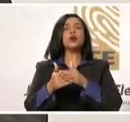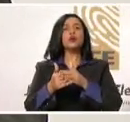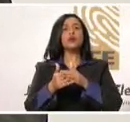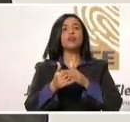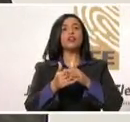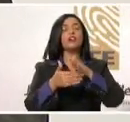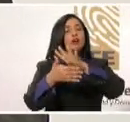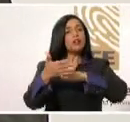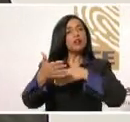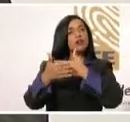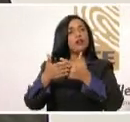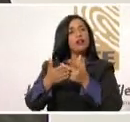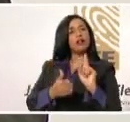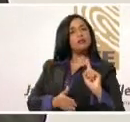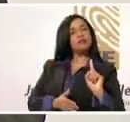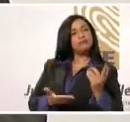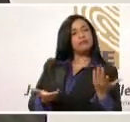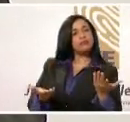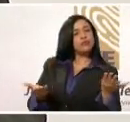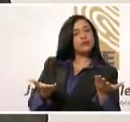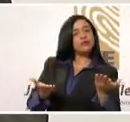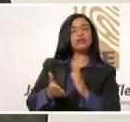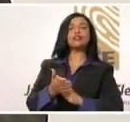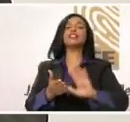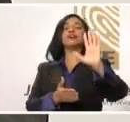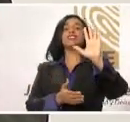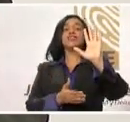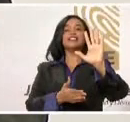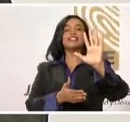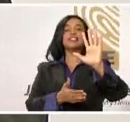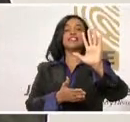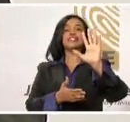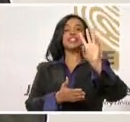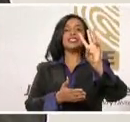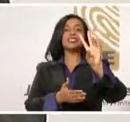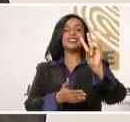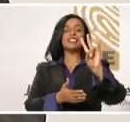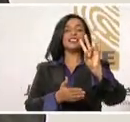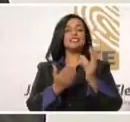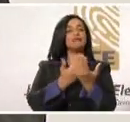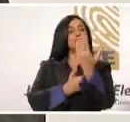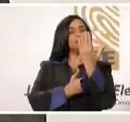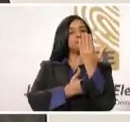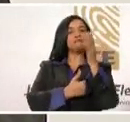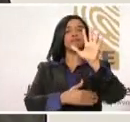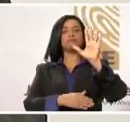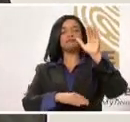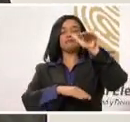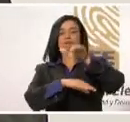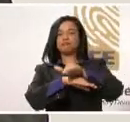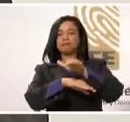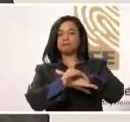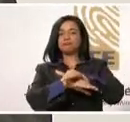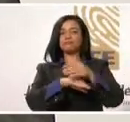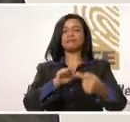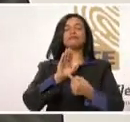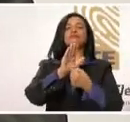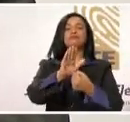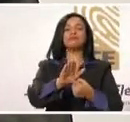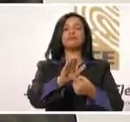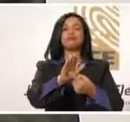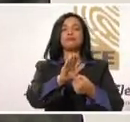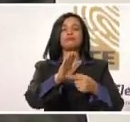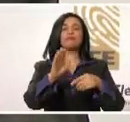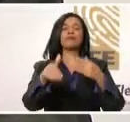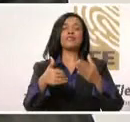de 7 a.m. a 5 p.m. y que corresponden a las elecciones extraordinarias